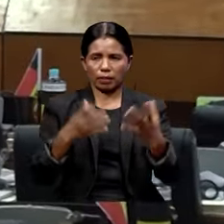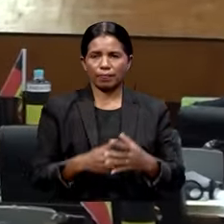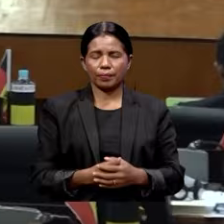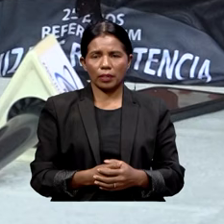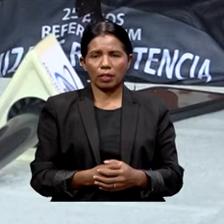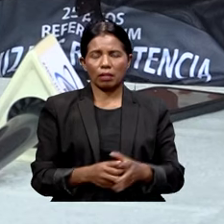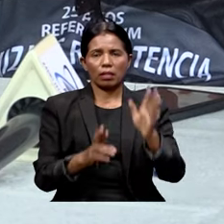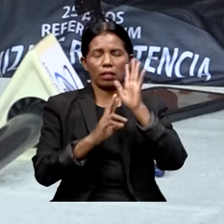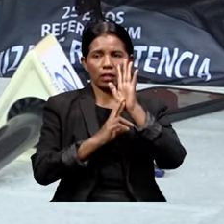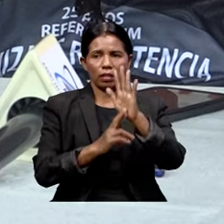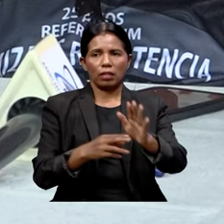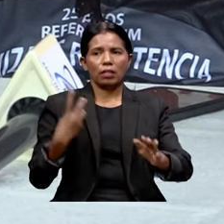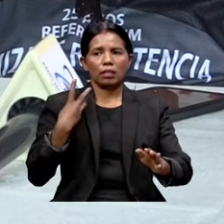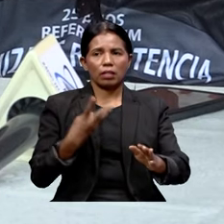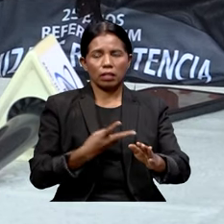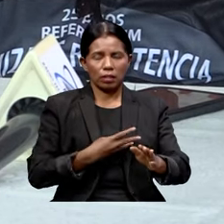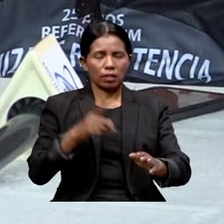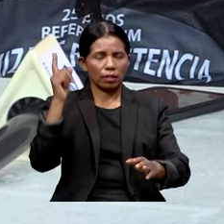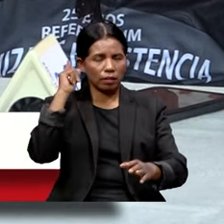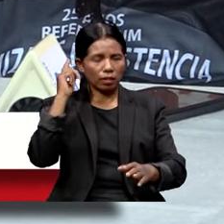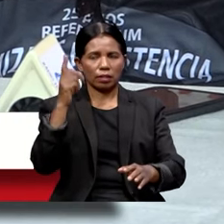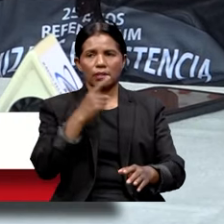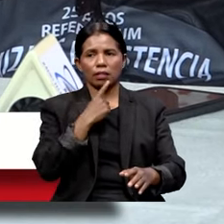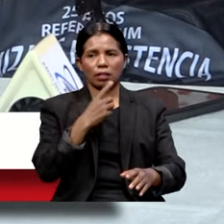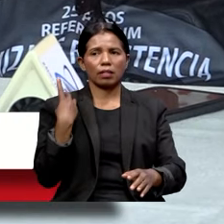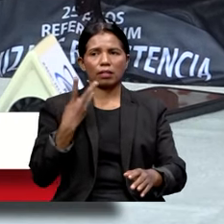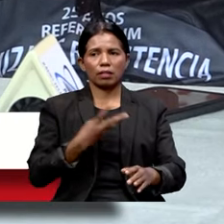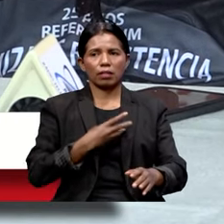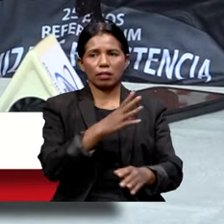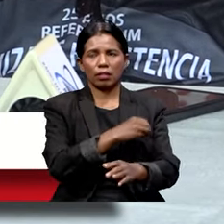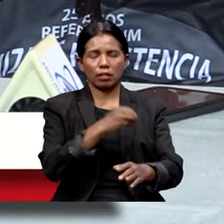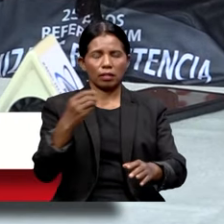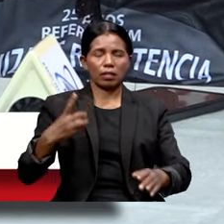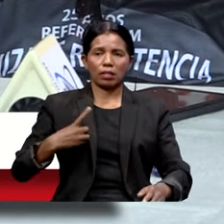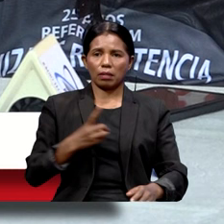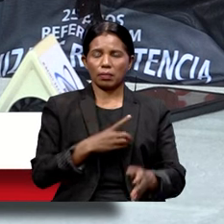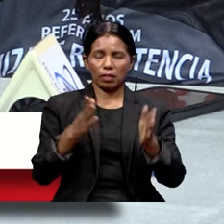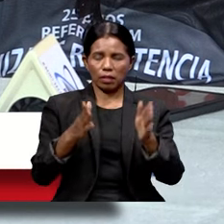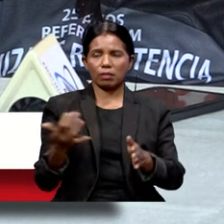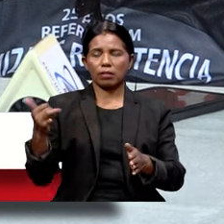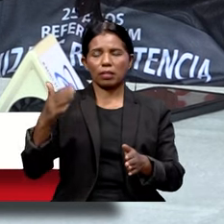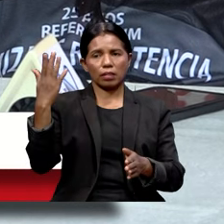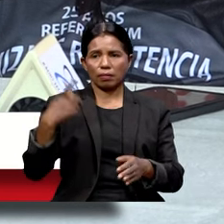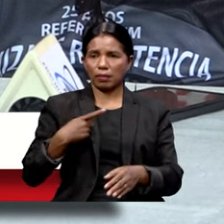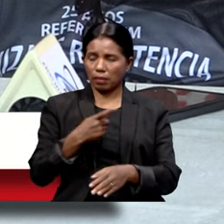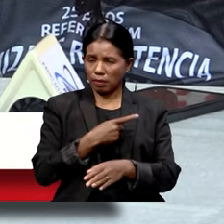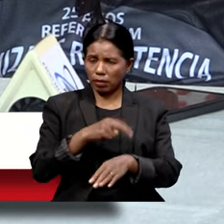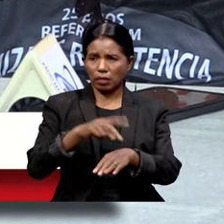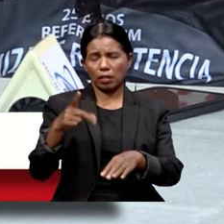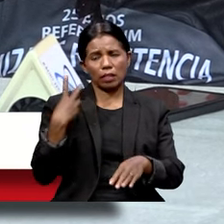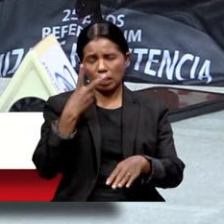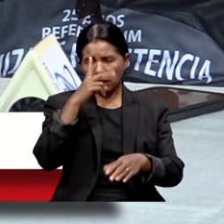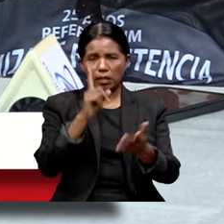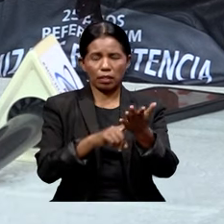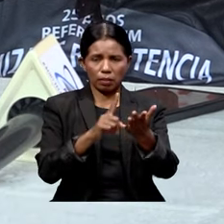representanti, intanya matang, intanya tilung, intanya ibung ihu bakukum Parlamento Nacional. Kita rey a debate con